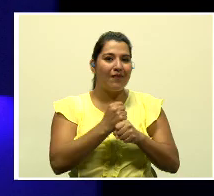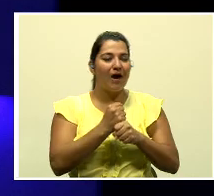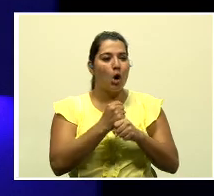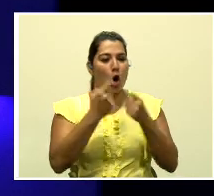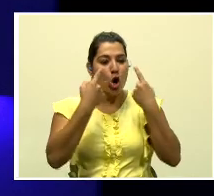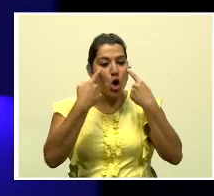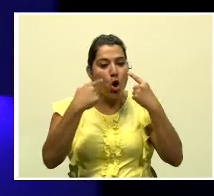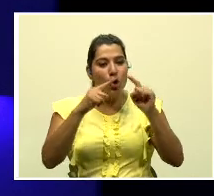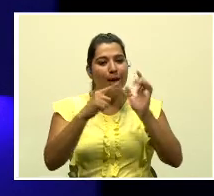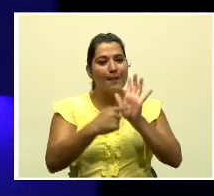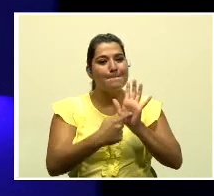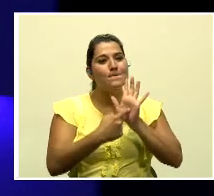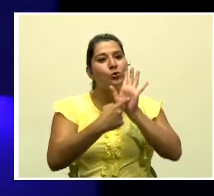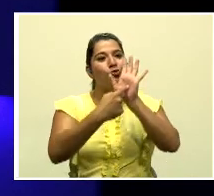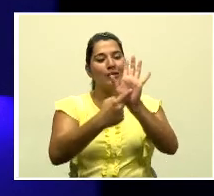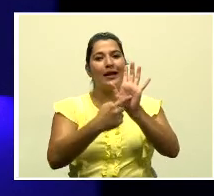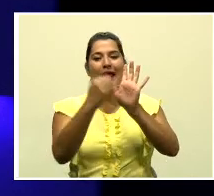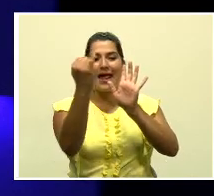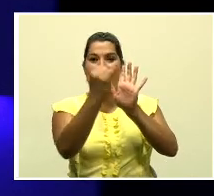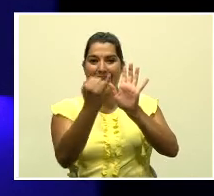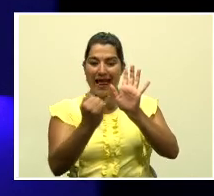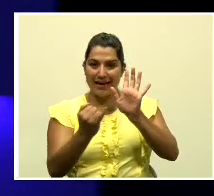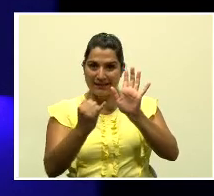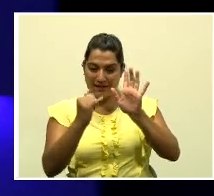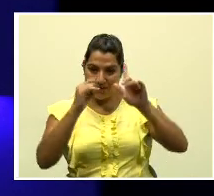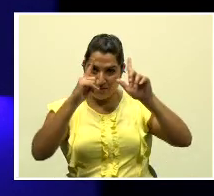arte fotográfico